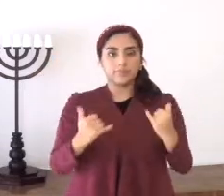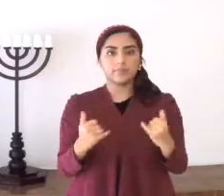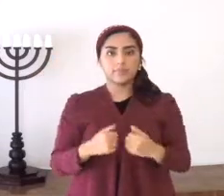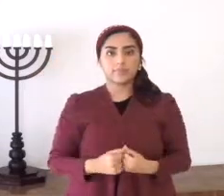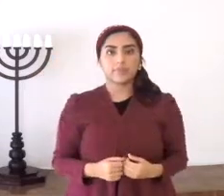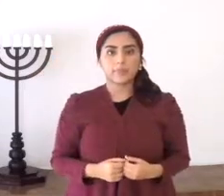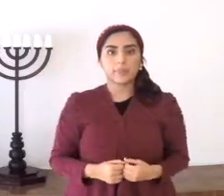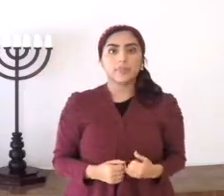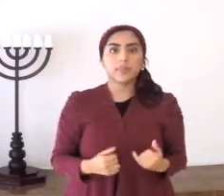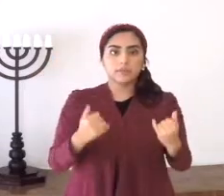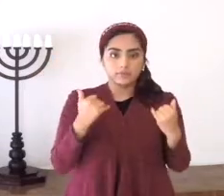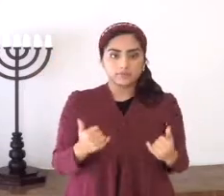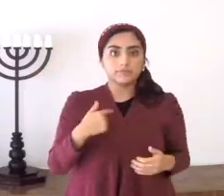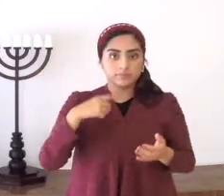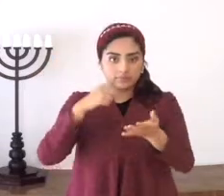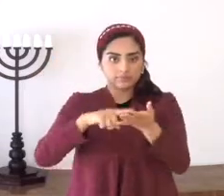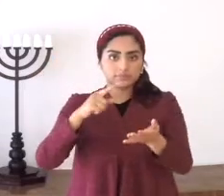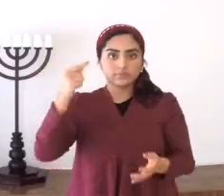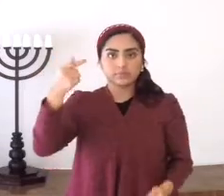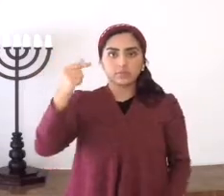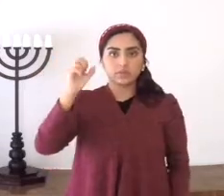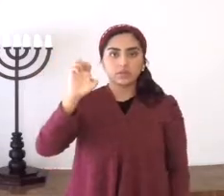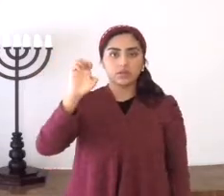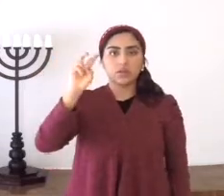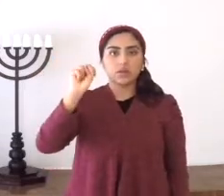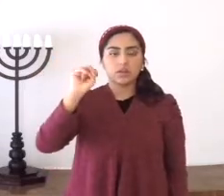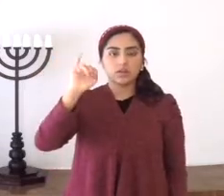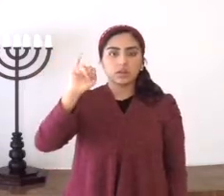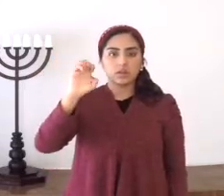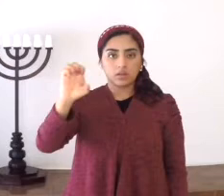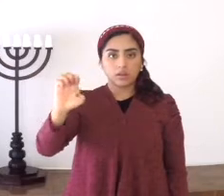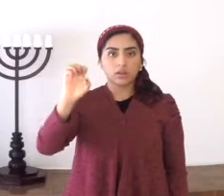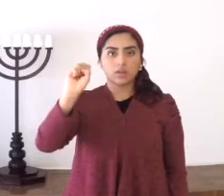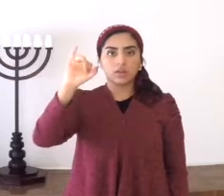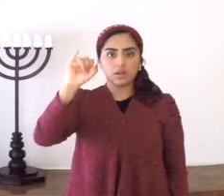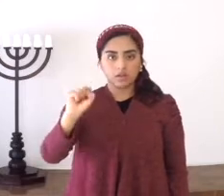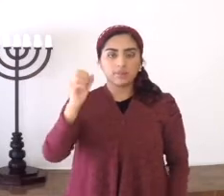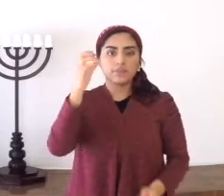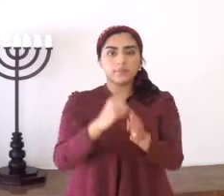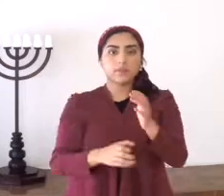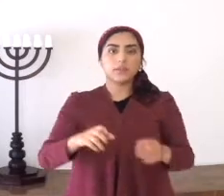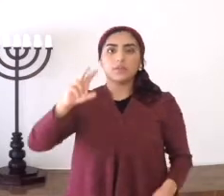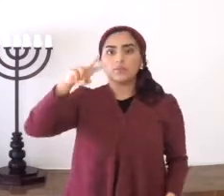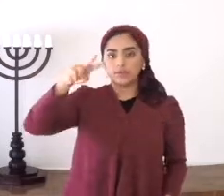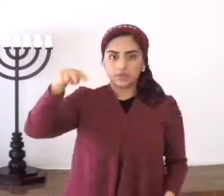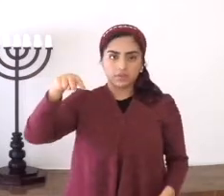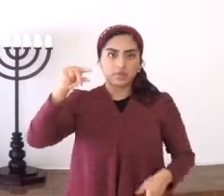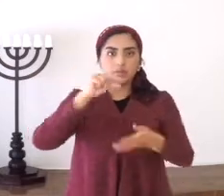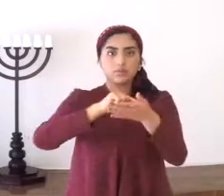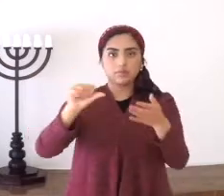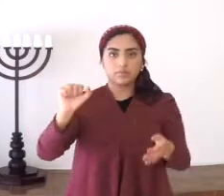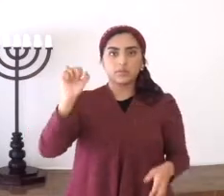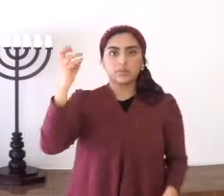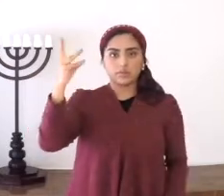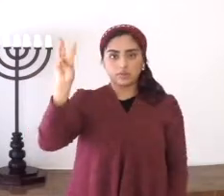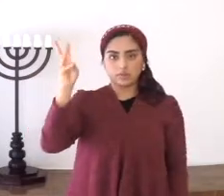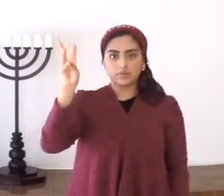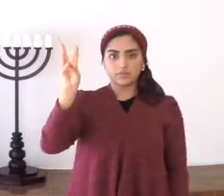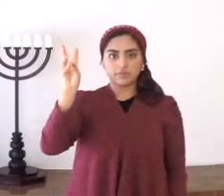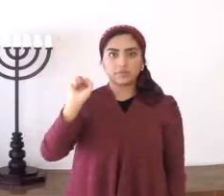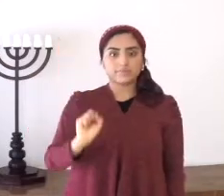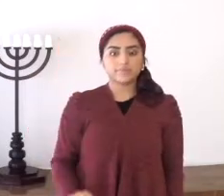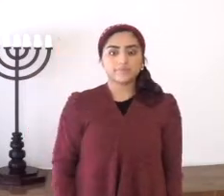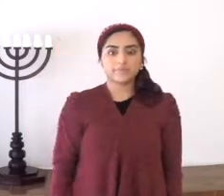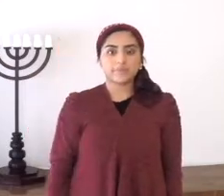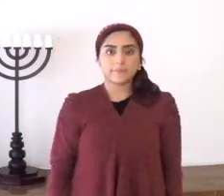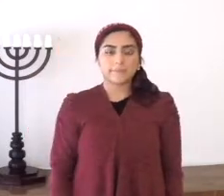Olam Abba, al mundo venidero. Ahora, vamos por favor a Bereshit 22,